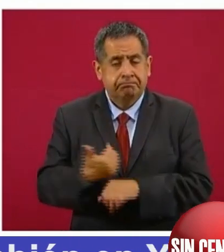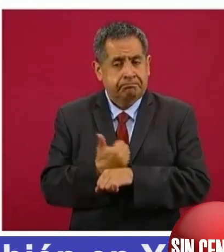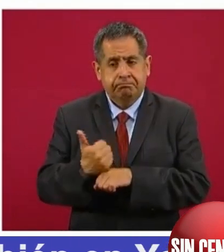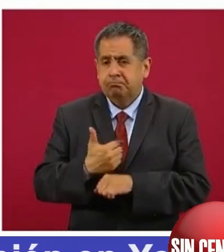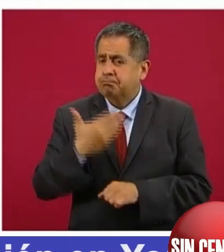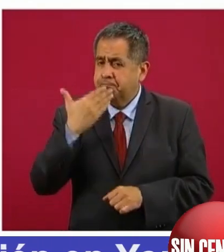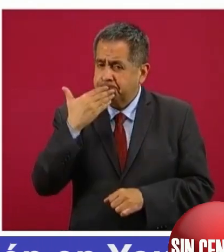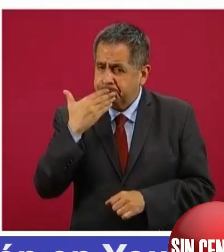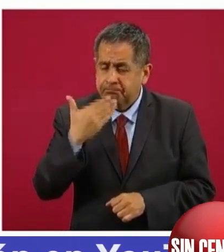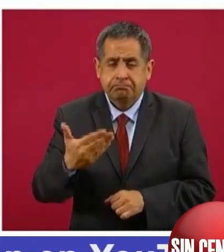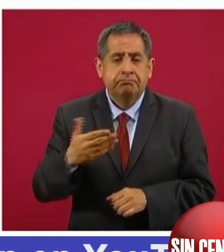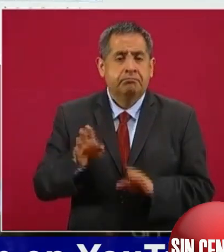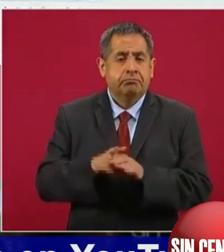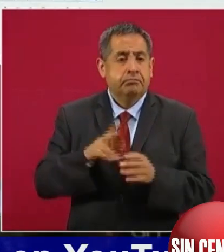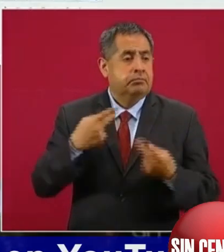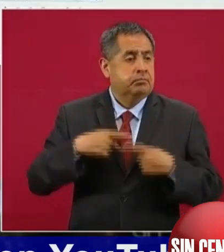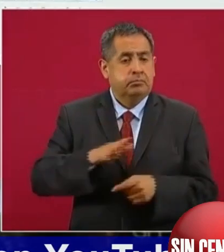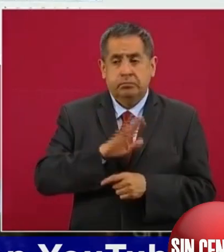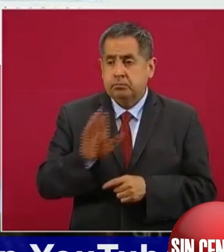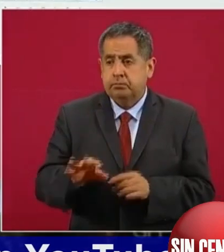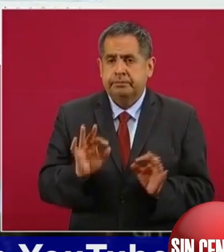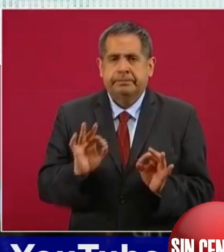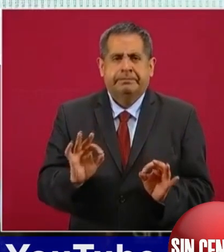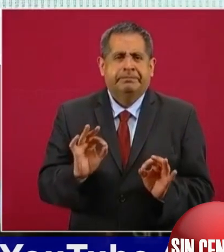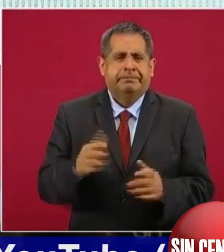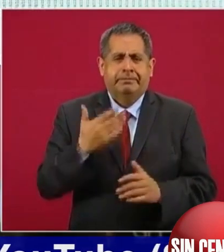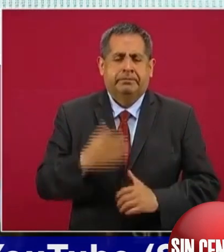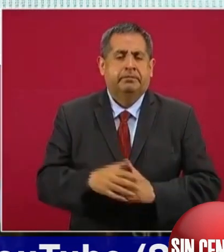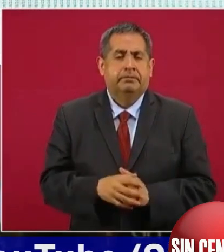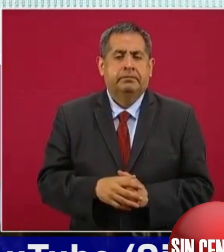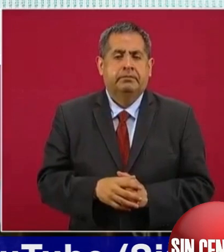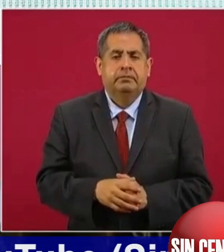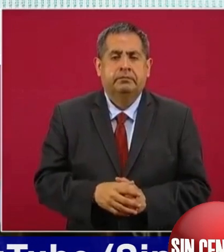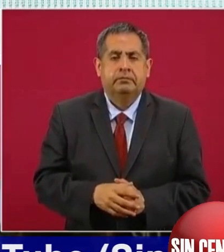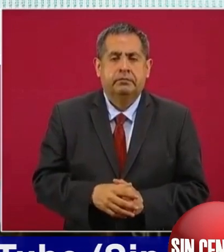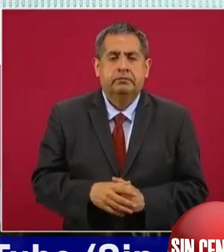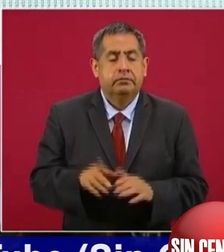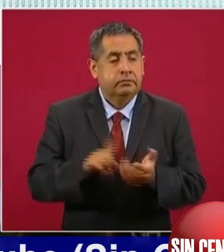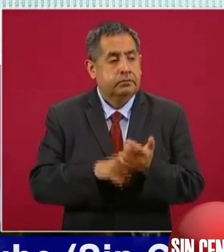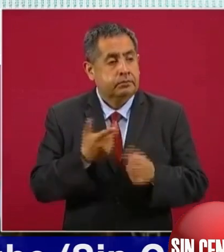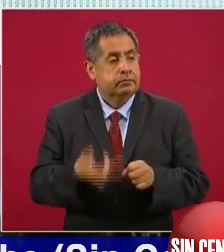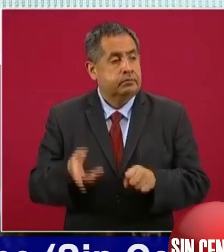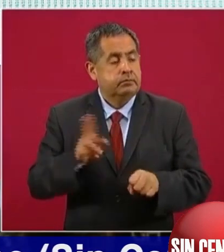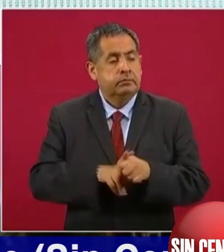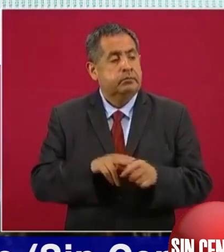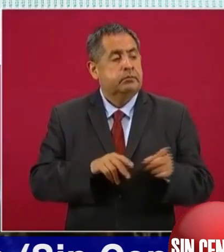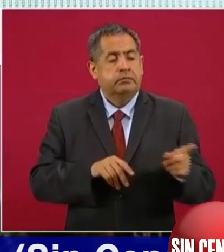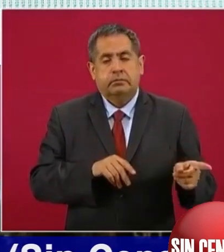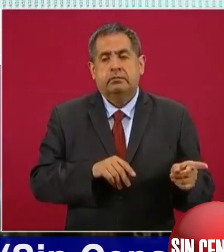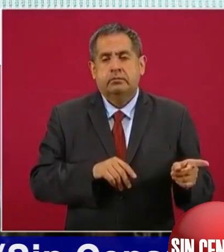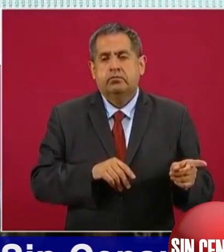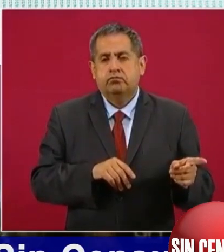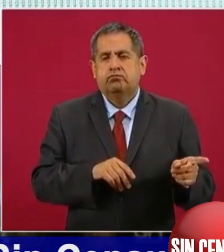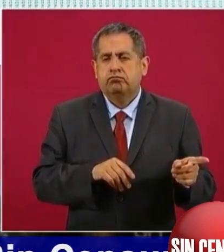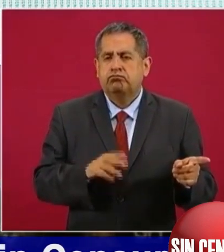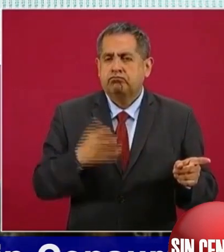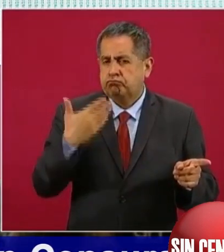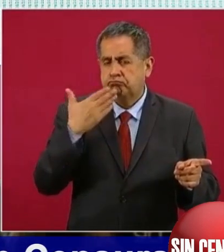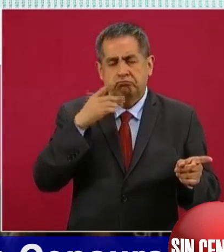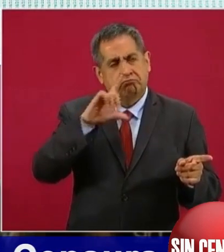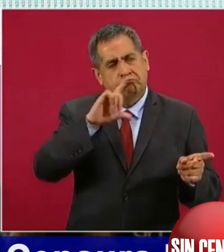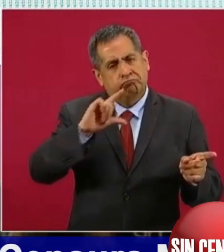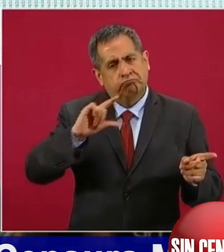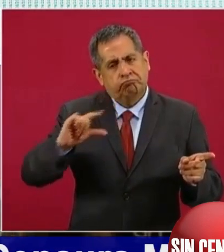las defunciones también van en franco descenso. La siguiente, y lo vemos con la hospitalización que también está en franco y claro